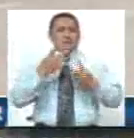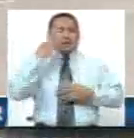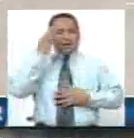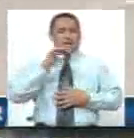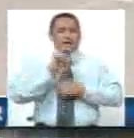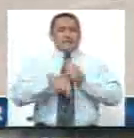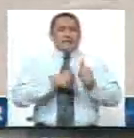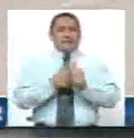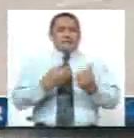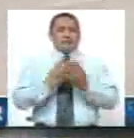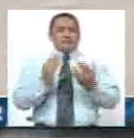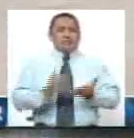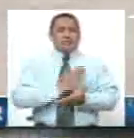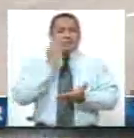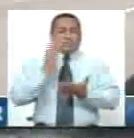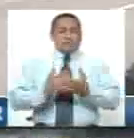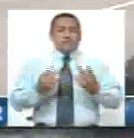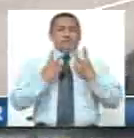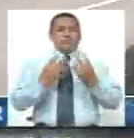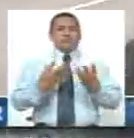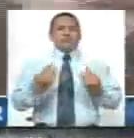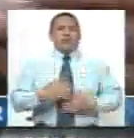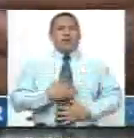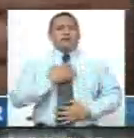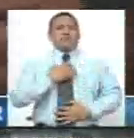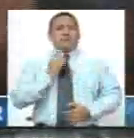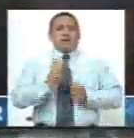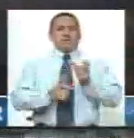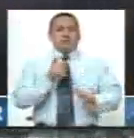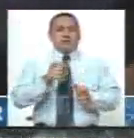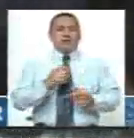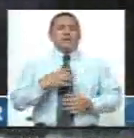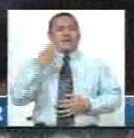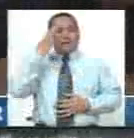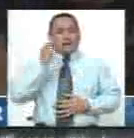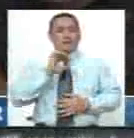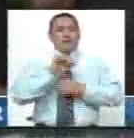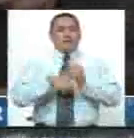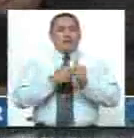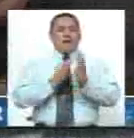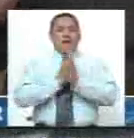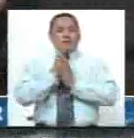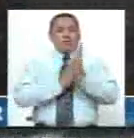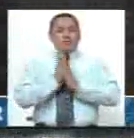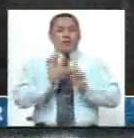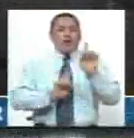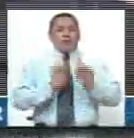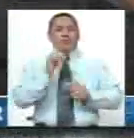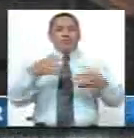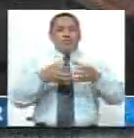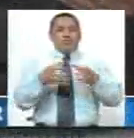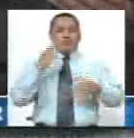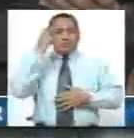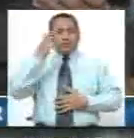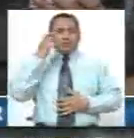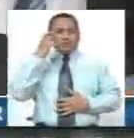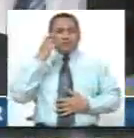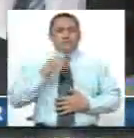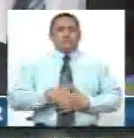presuntos psicosociales causan miedo en la población y que buscarían ser aprovechados por algunos partidos